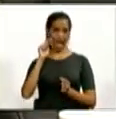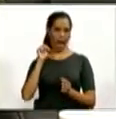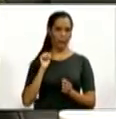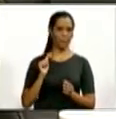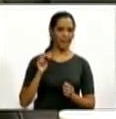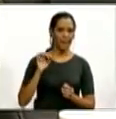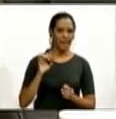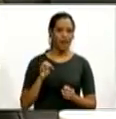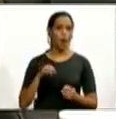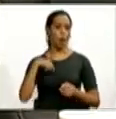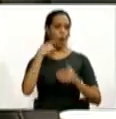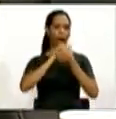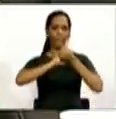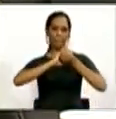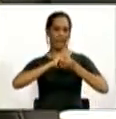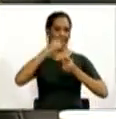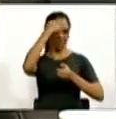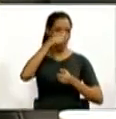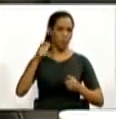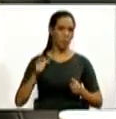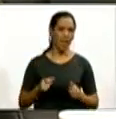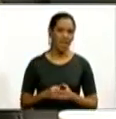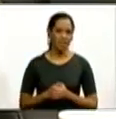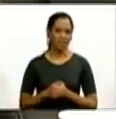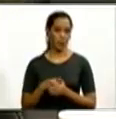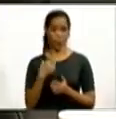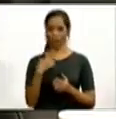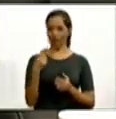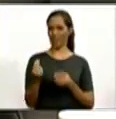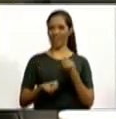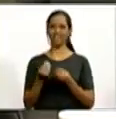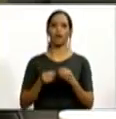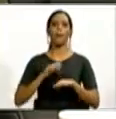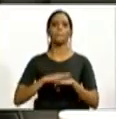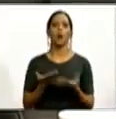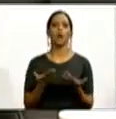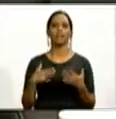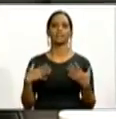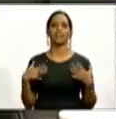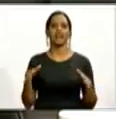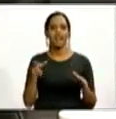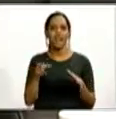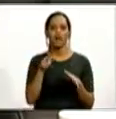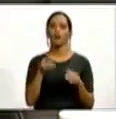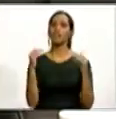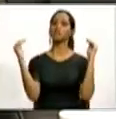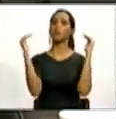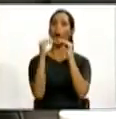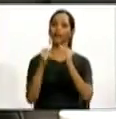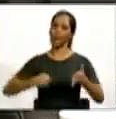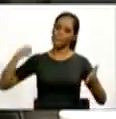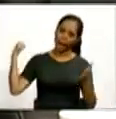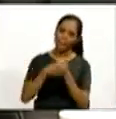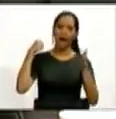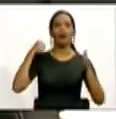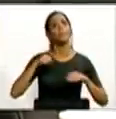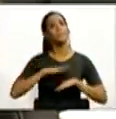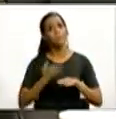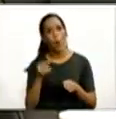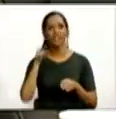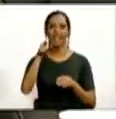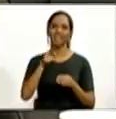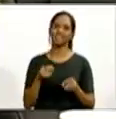o al pana Juan José, o al señor Domingo. No lo vas a hacer porque se te van a medir en igualdad de condiciones y te van a meter tu cachetón. ¿Por qué